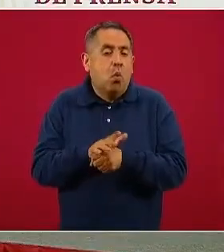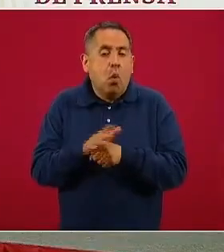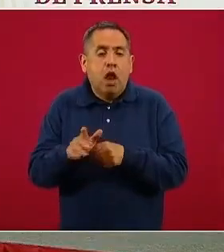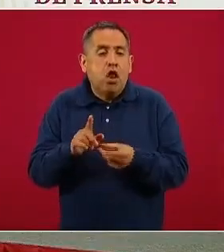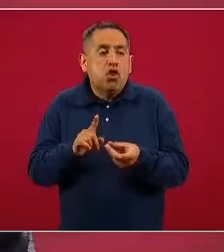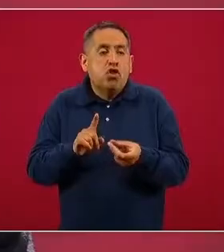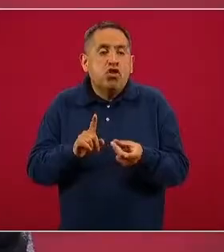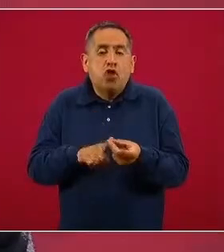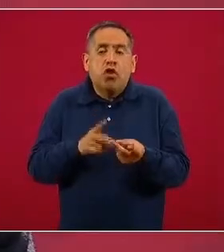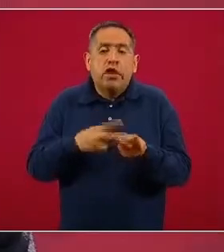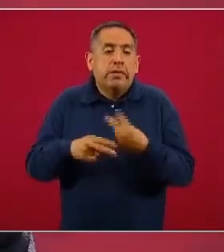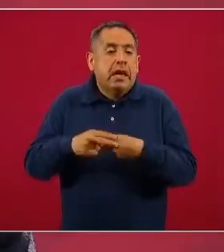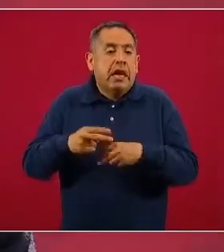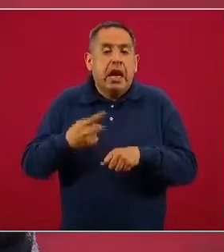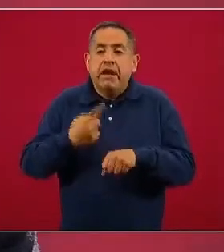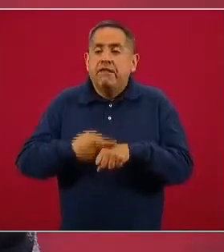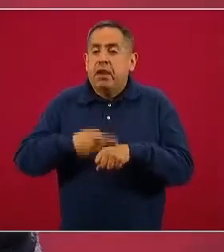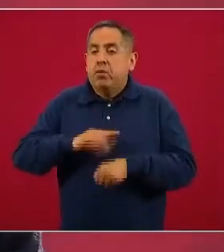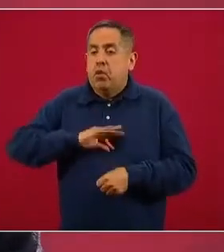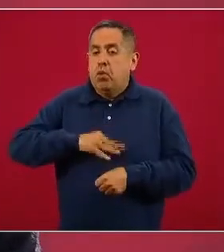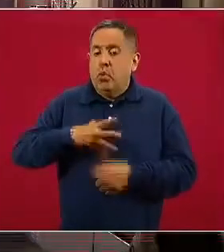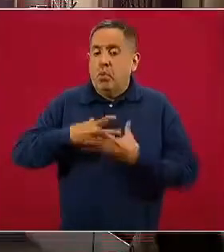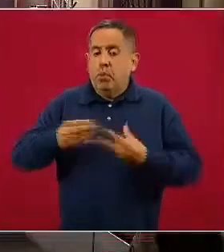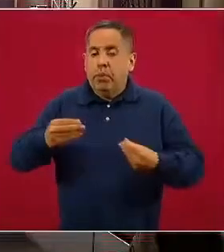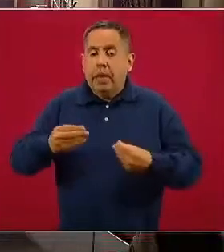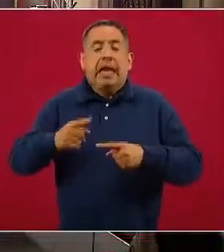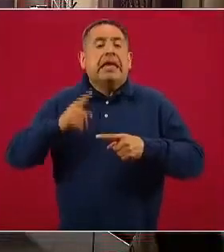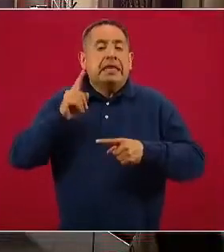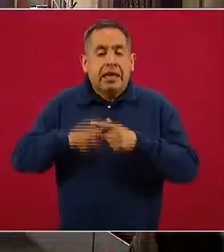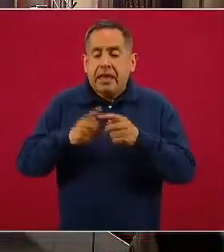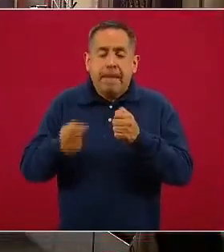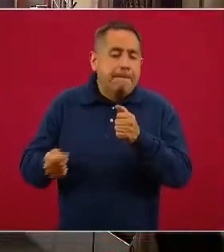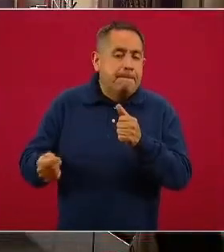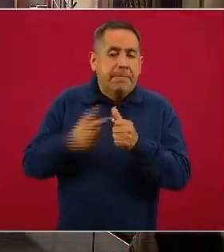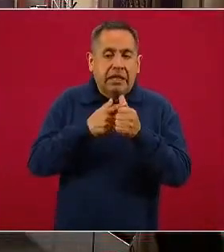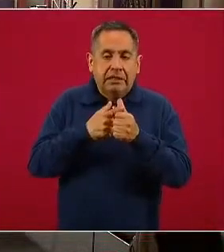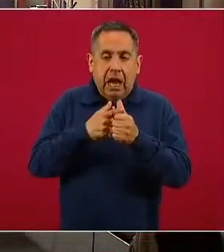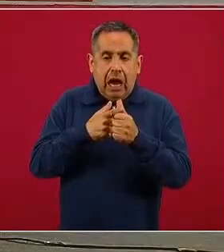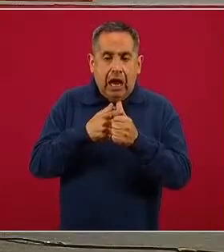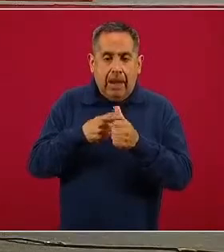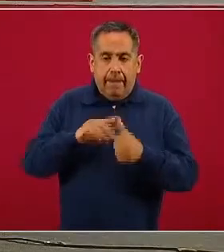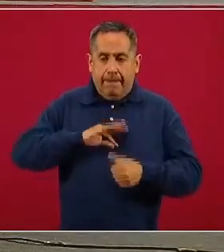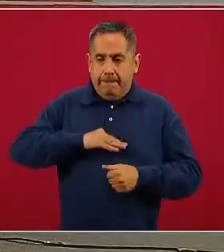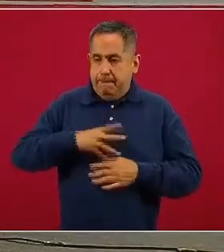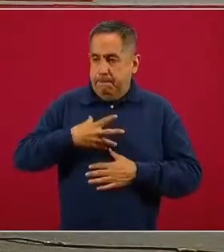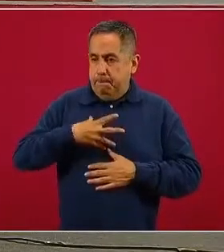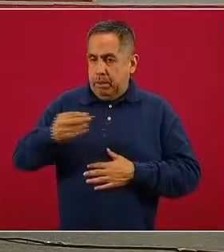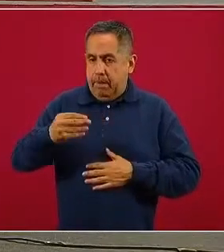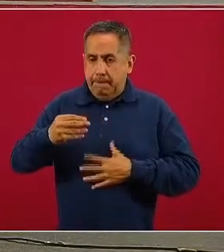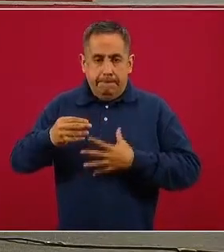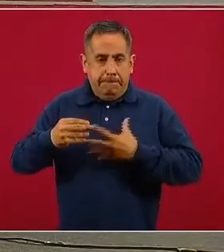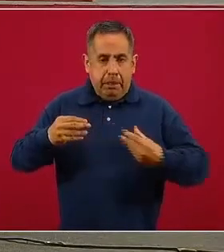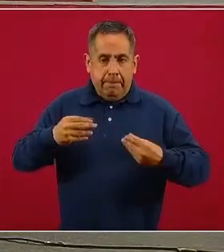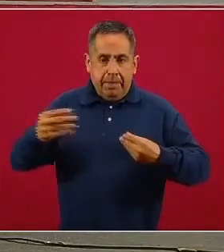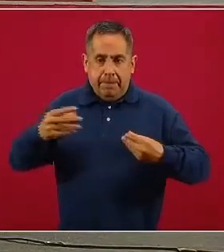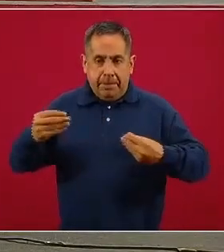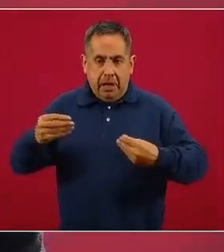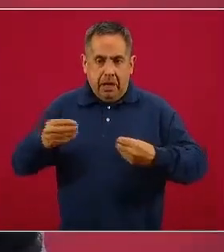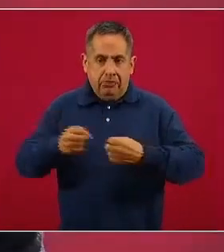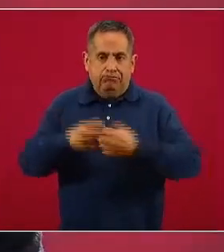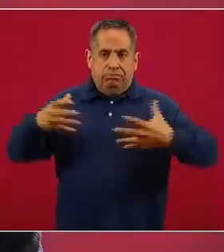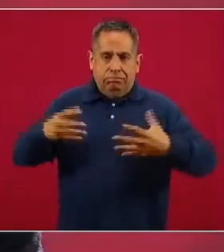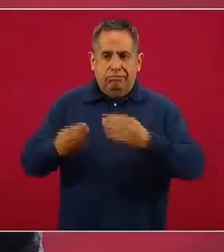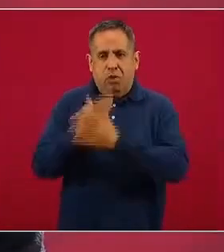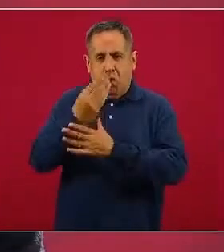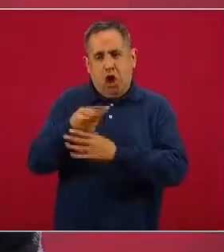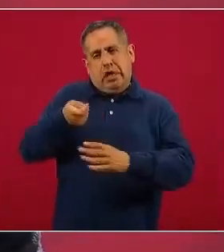fuente del contagio, es decir, quién inició las cadenas de transmisión que en un momento determinado llevaron a un brote. Por